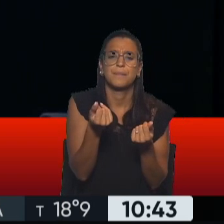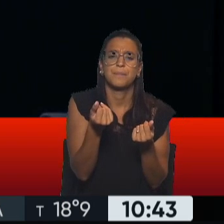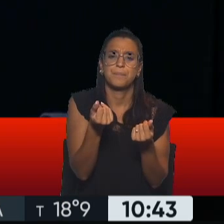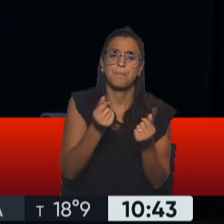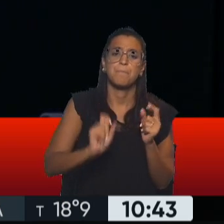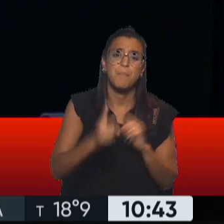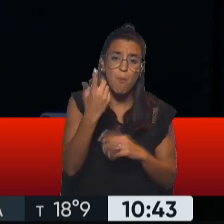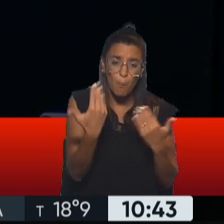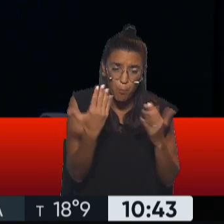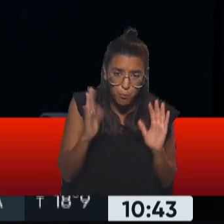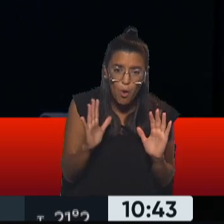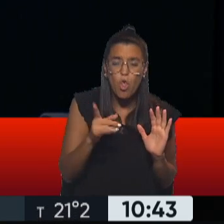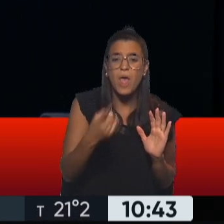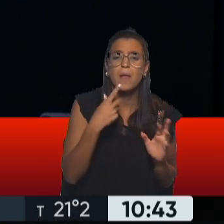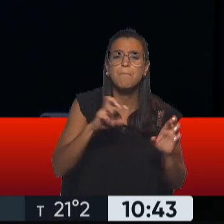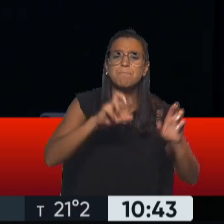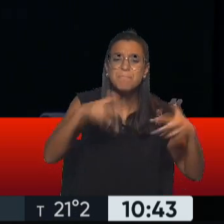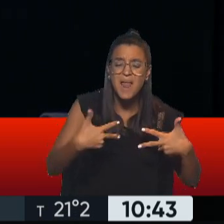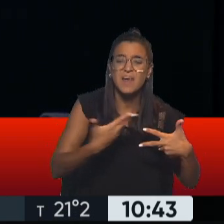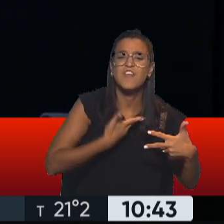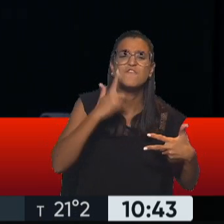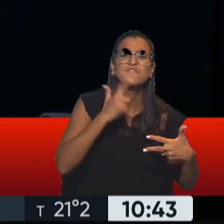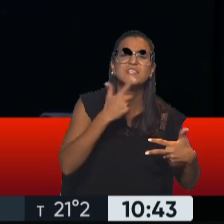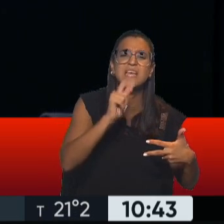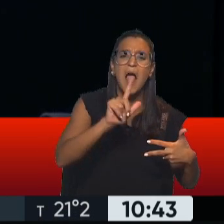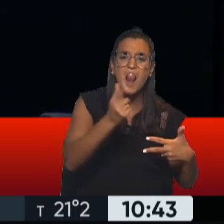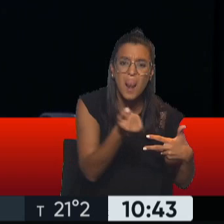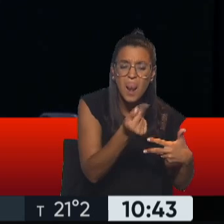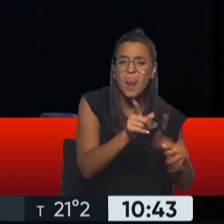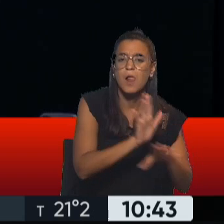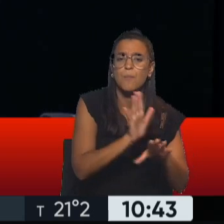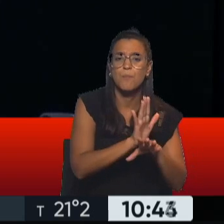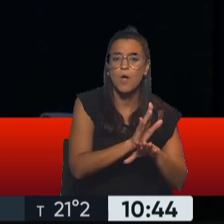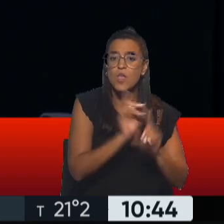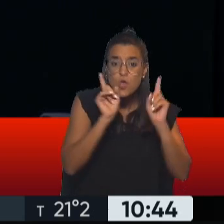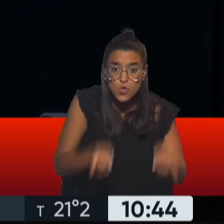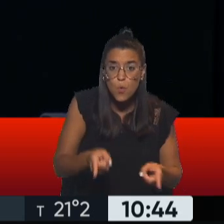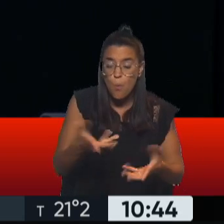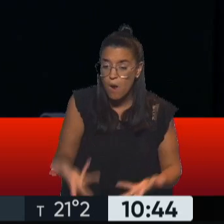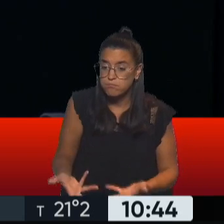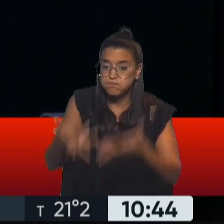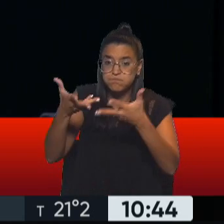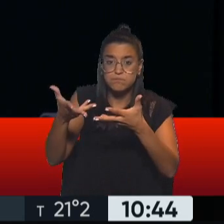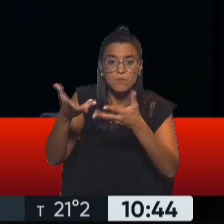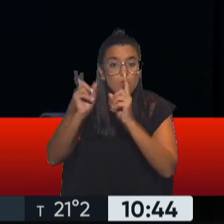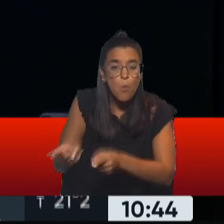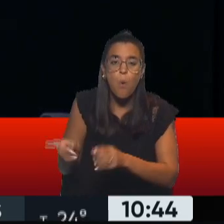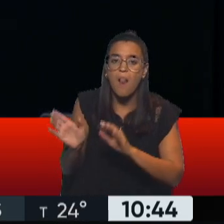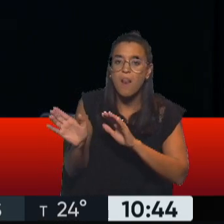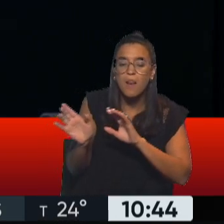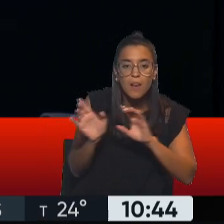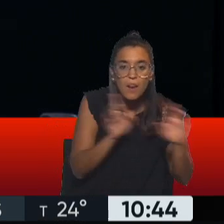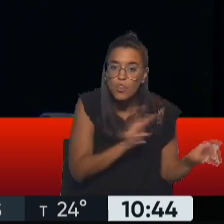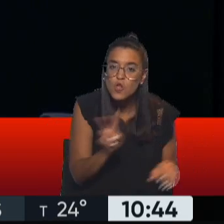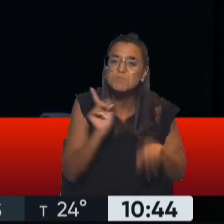Primero, poder tener una política fiscal que no inhiba la continuidad de la recuperación. El Estado